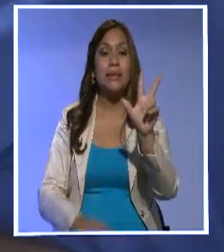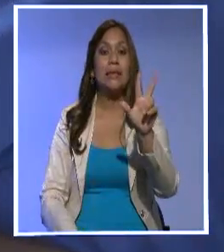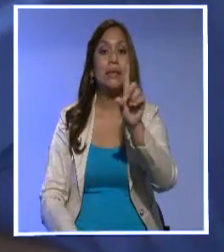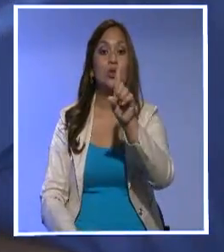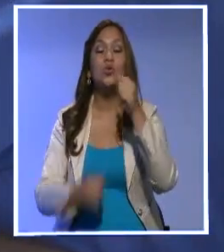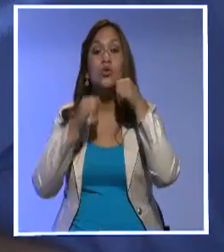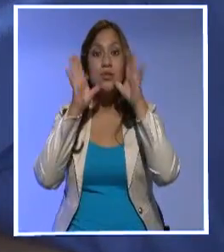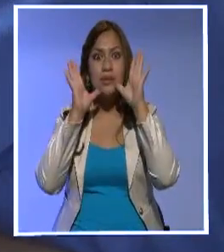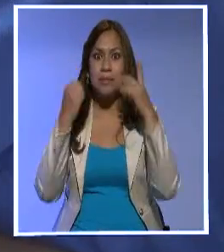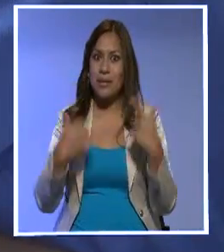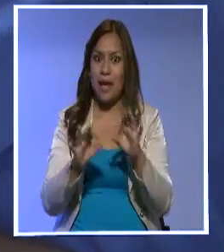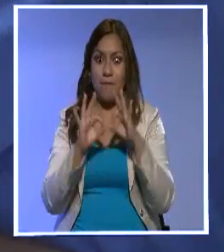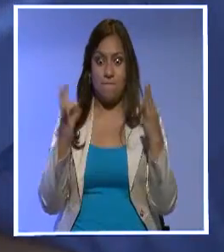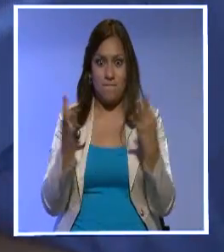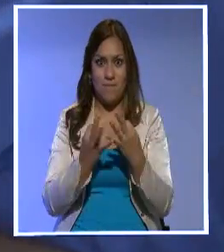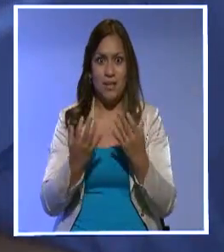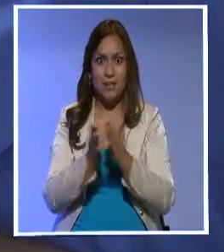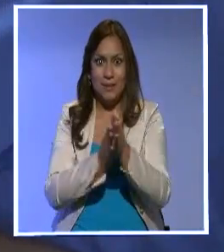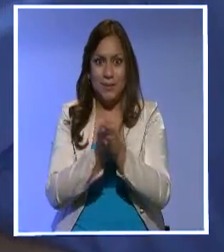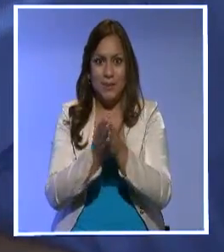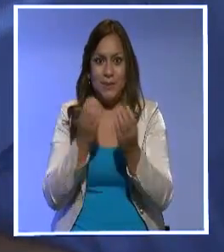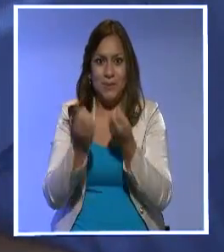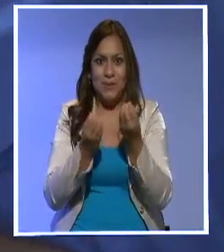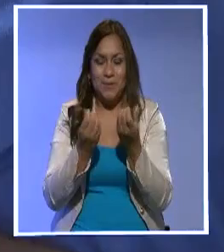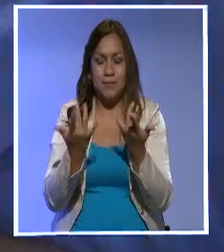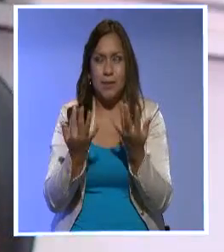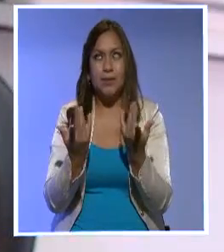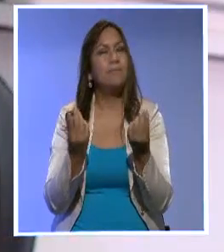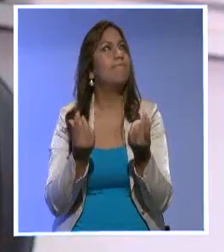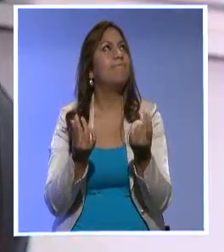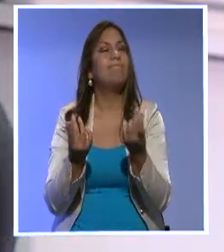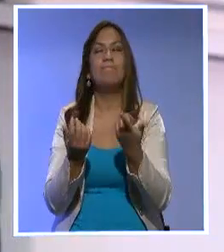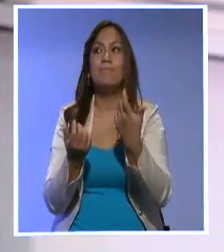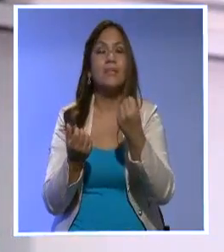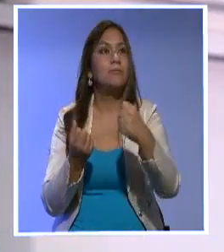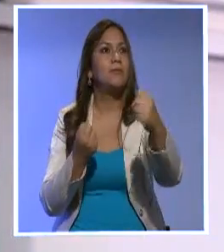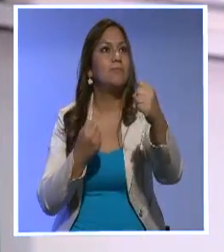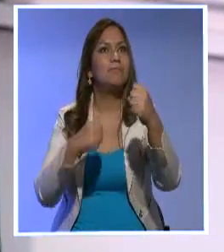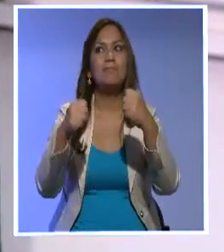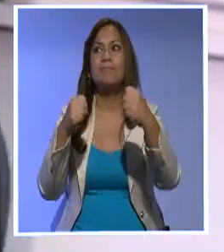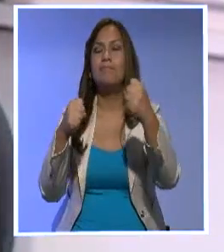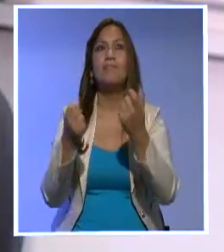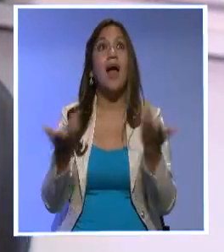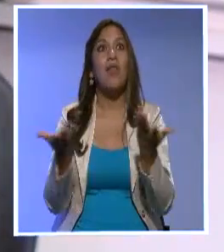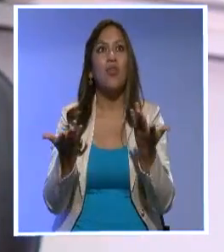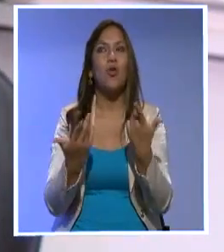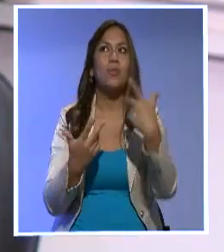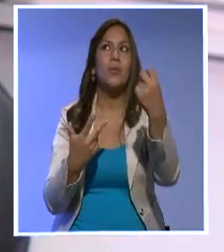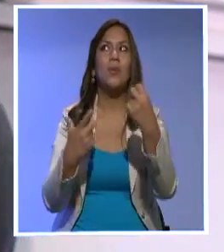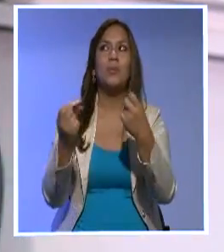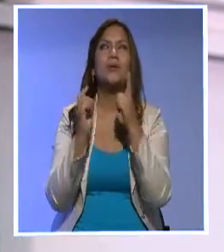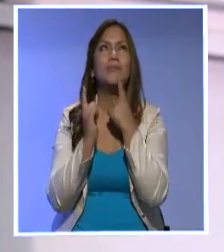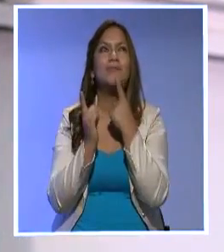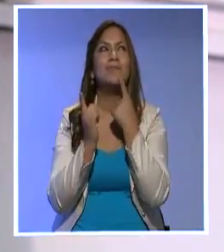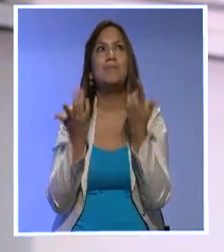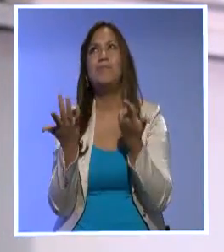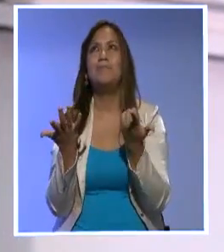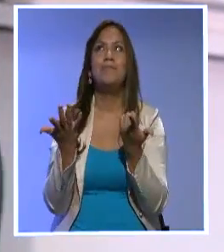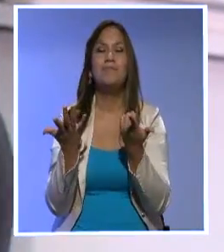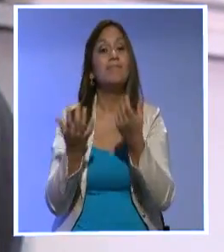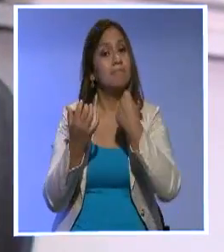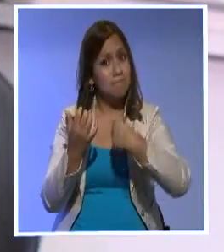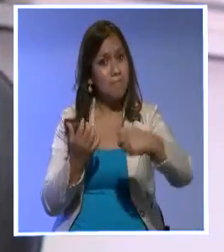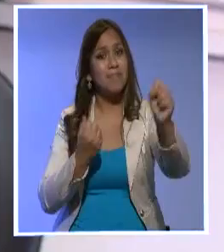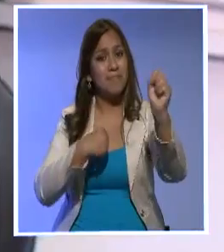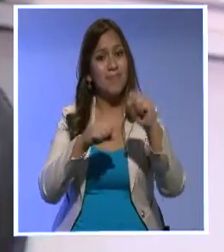familia ecuatoriana ya pueda planificar y programar en dónde va a ir a pasar la nochebuena en dónde va a pasar el año nuevo y que